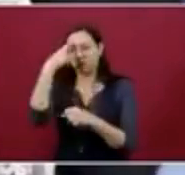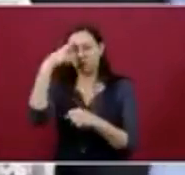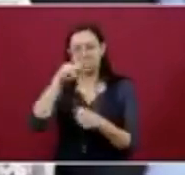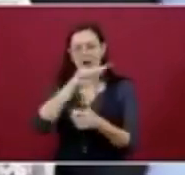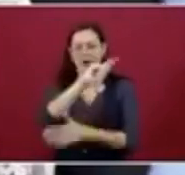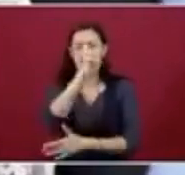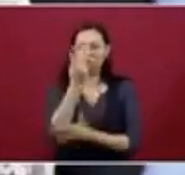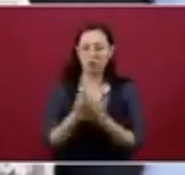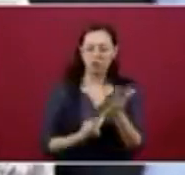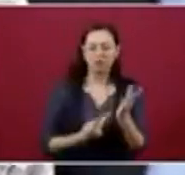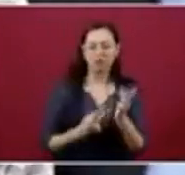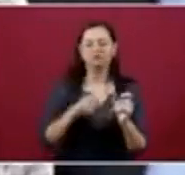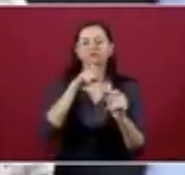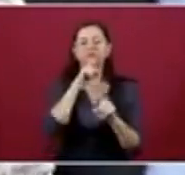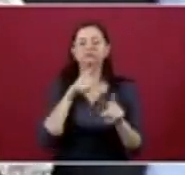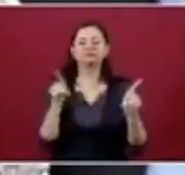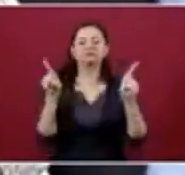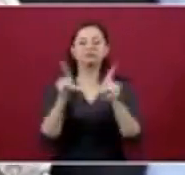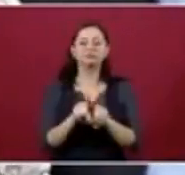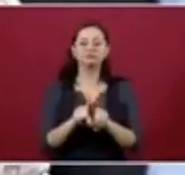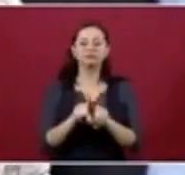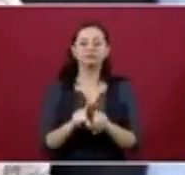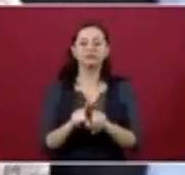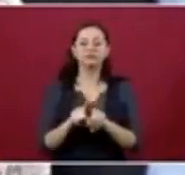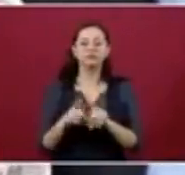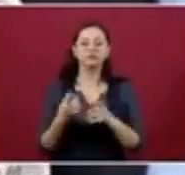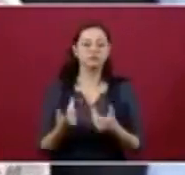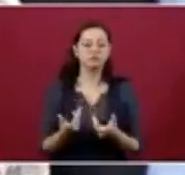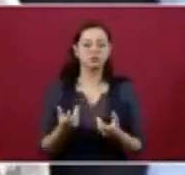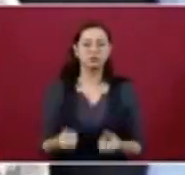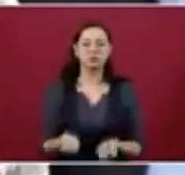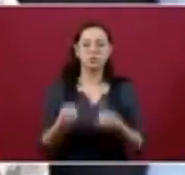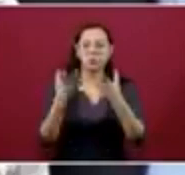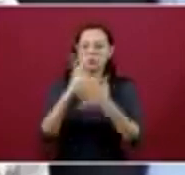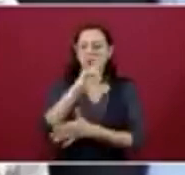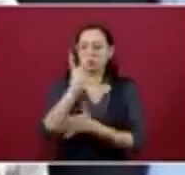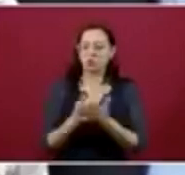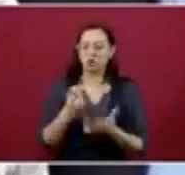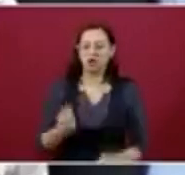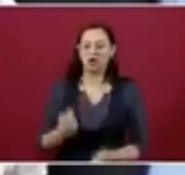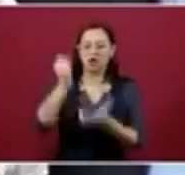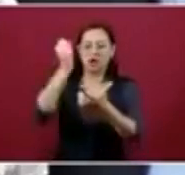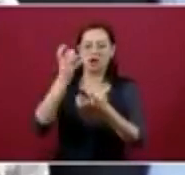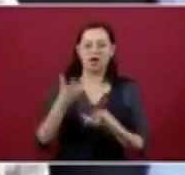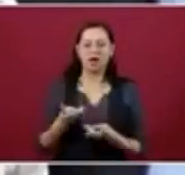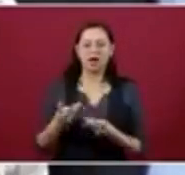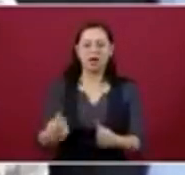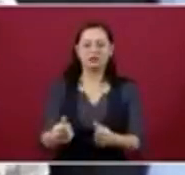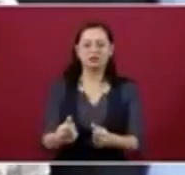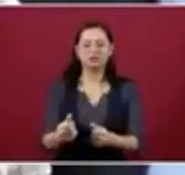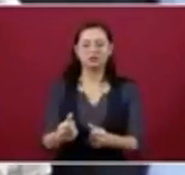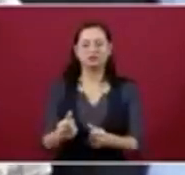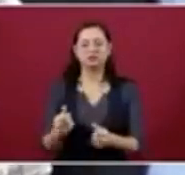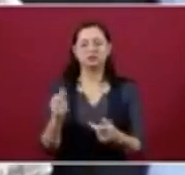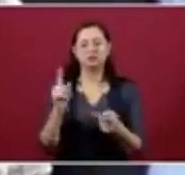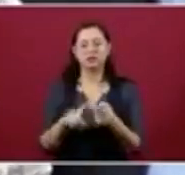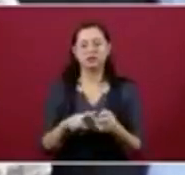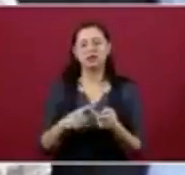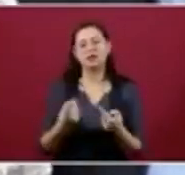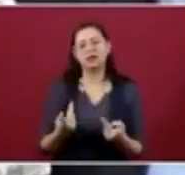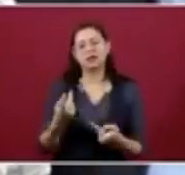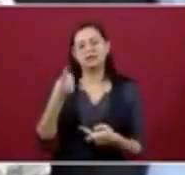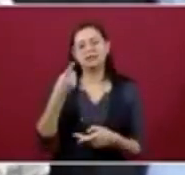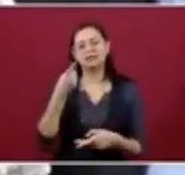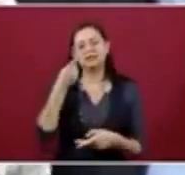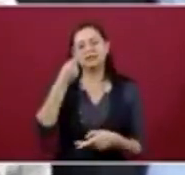se publicaron las reglas, también subió el gasto operativo del programa por orden de la Secretaría del Bienestar y se